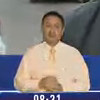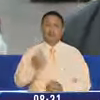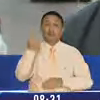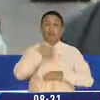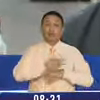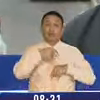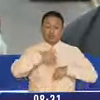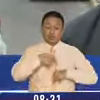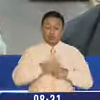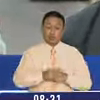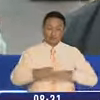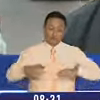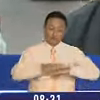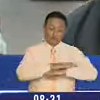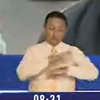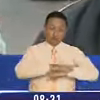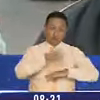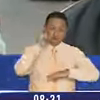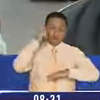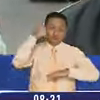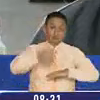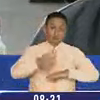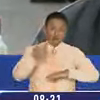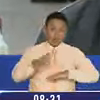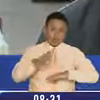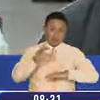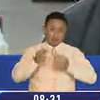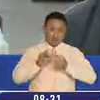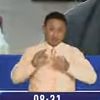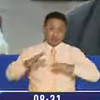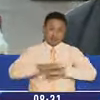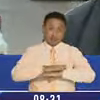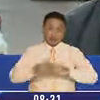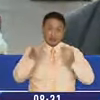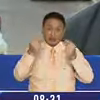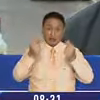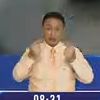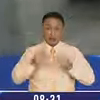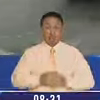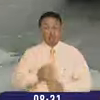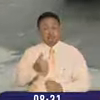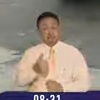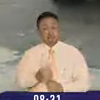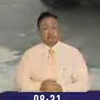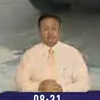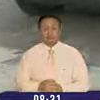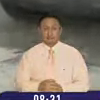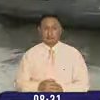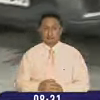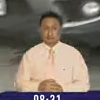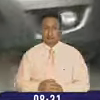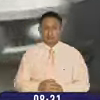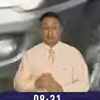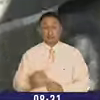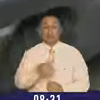tierra, al otro día le vinieron a asfaltar. Muy rápida la intervención. Esperan que con la obra